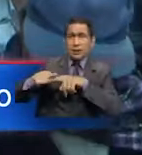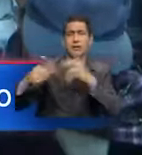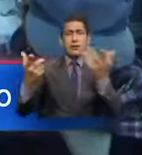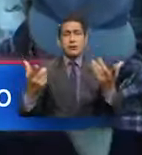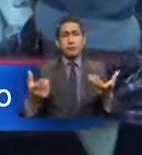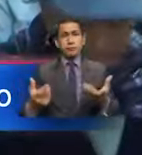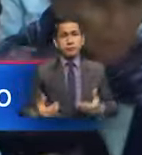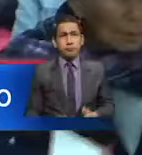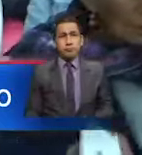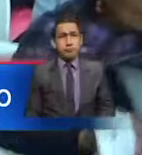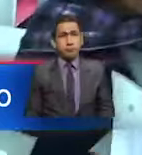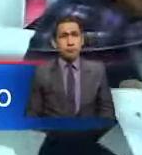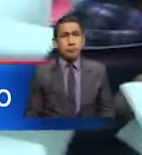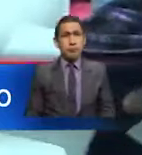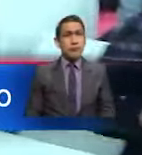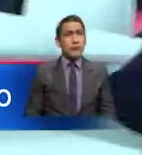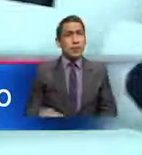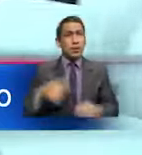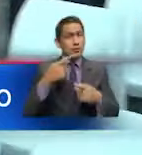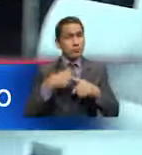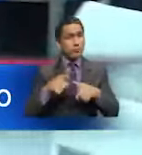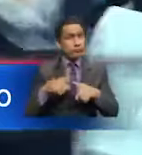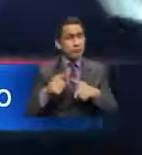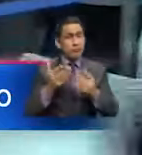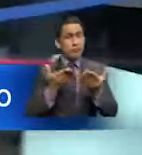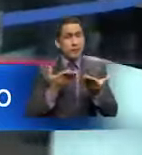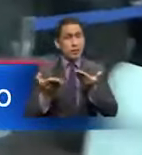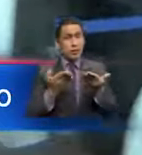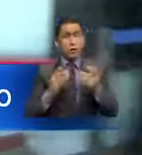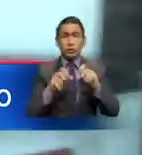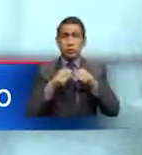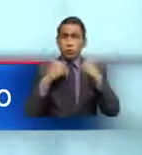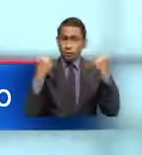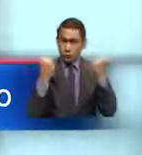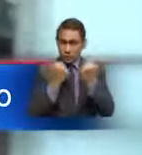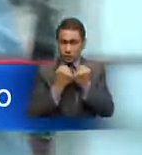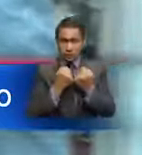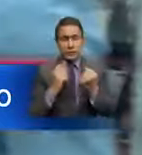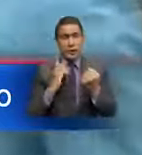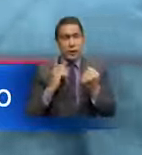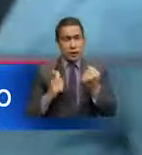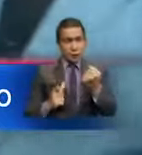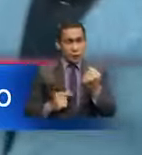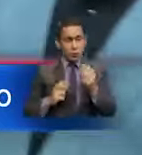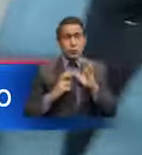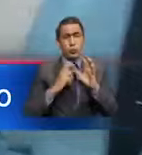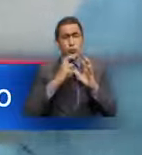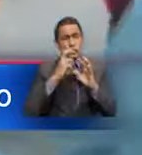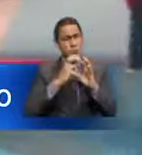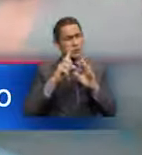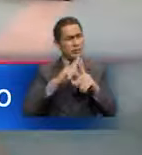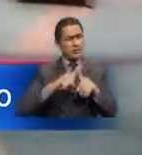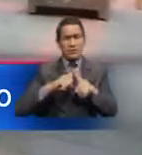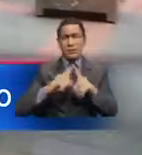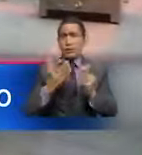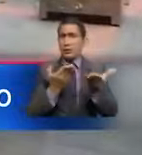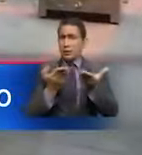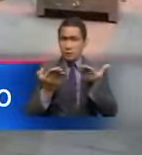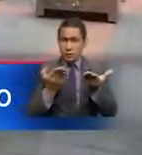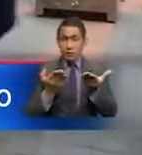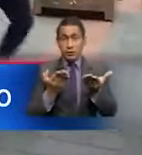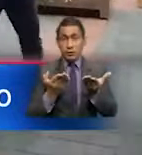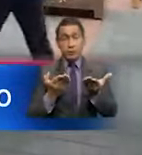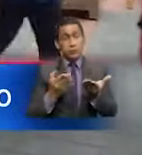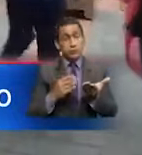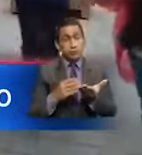infraestructura y pues también los servicios sociales que recibe en términos de salud, ambiente, turismo, ¿no? Entonces es muy importante porque